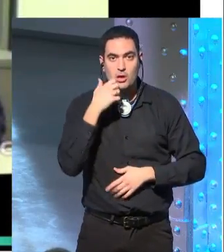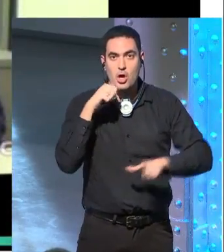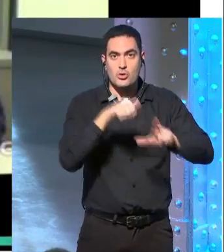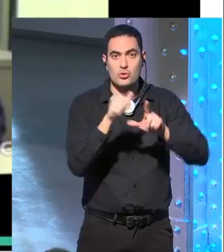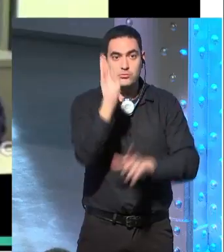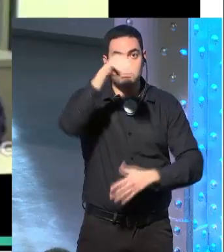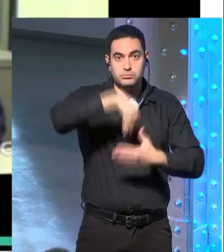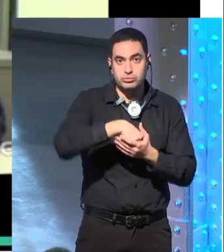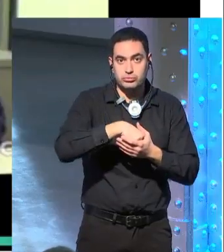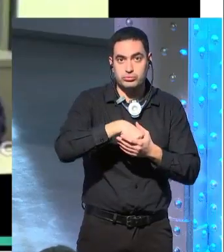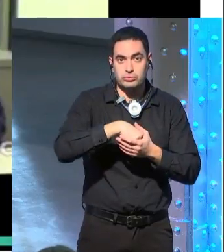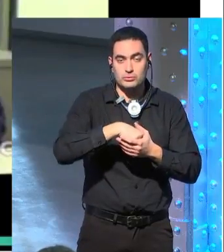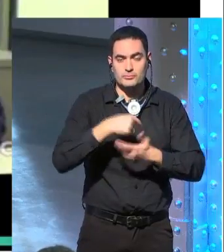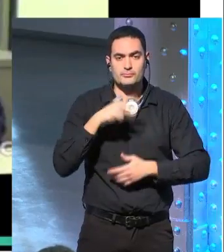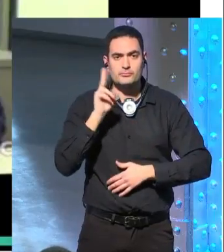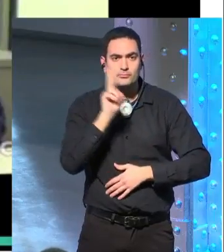YouTube,